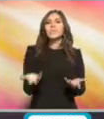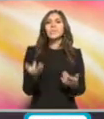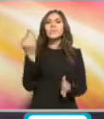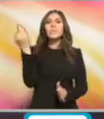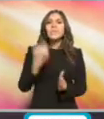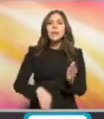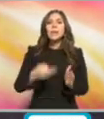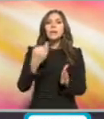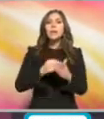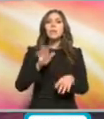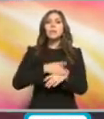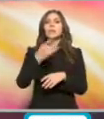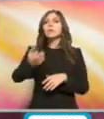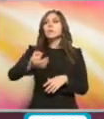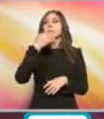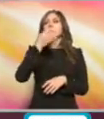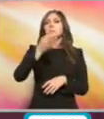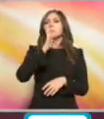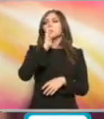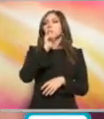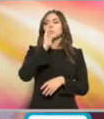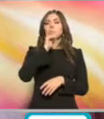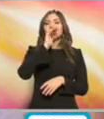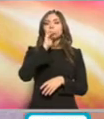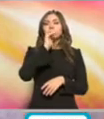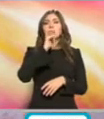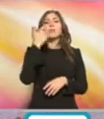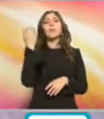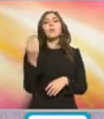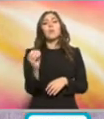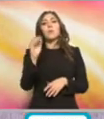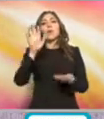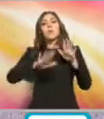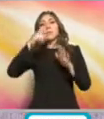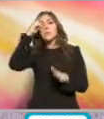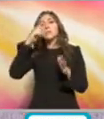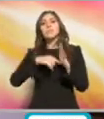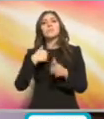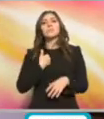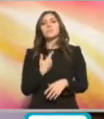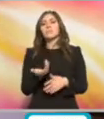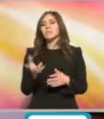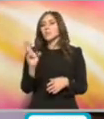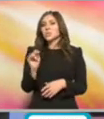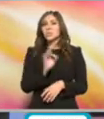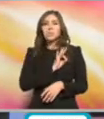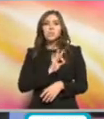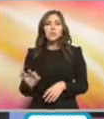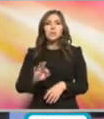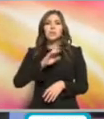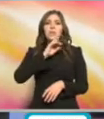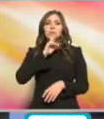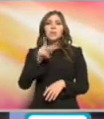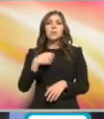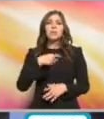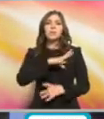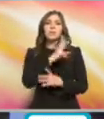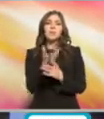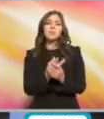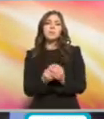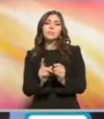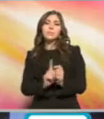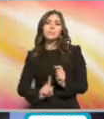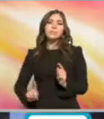que conocemos como ansiedad de desempeño. Es decir, ya como creo que no voy a poder, entonces rehuyo de la relación y a lo mejor